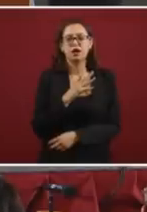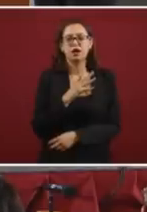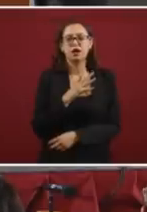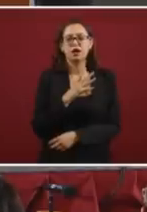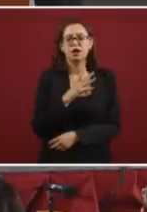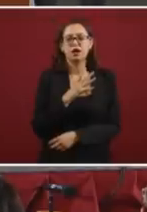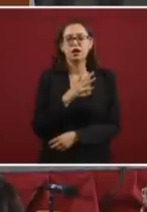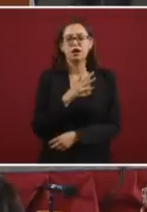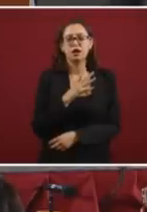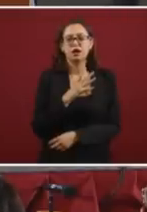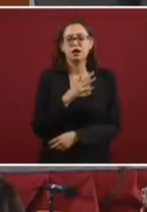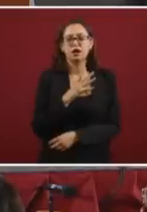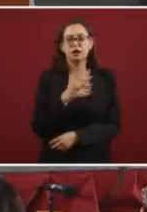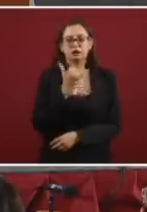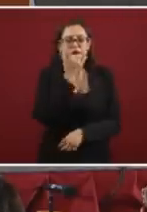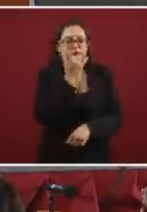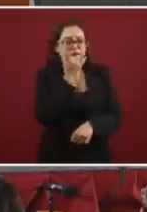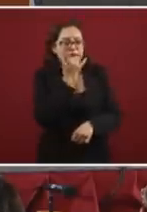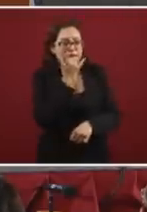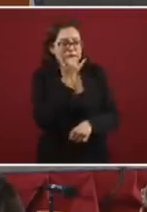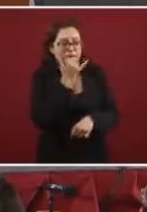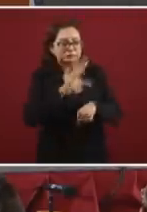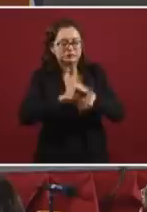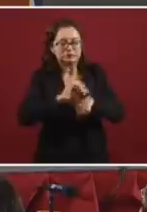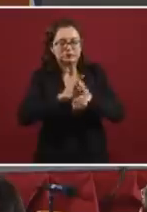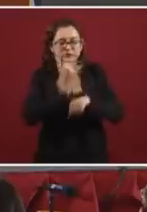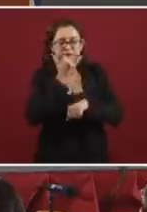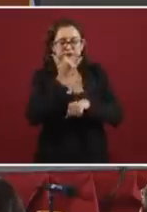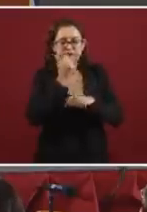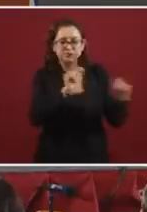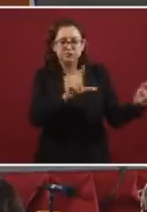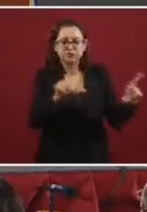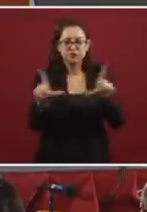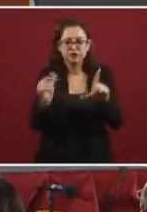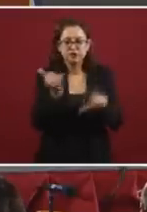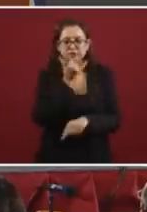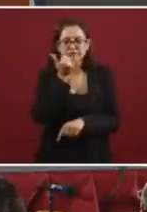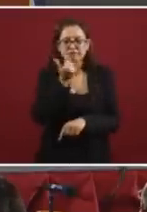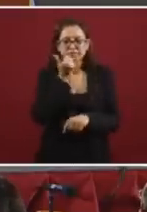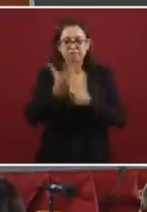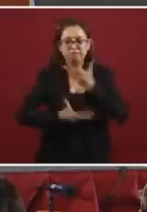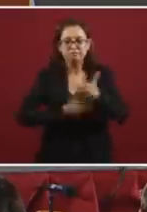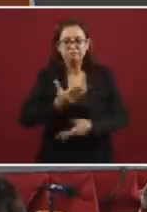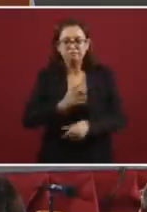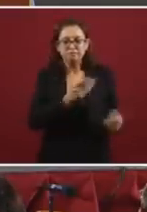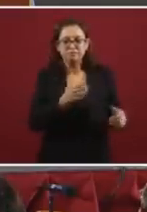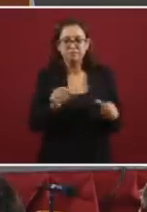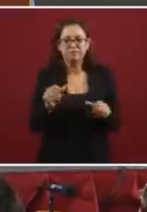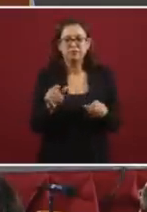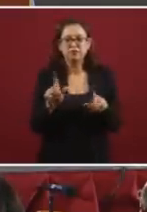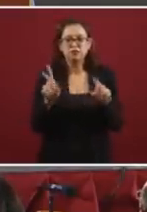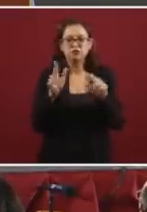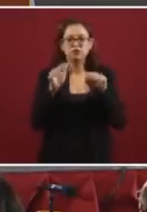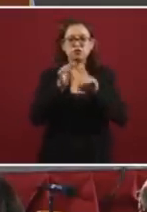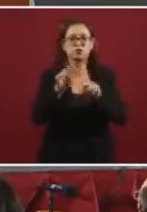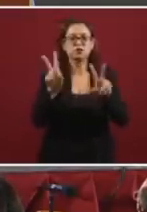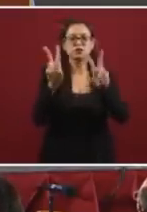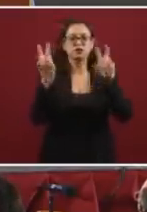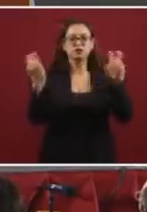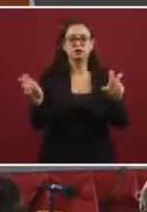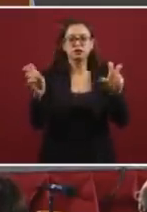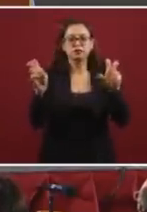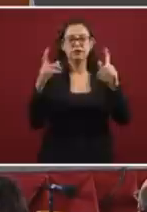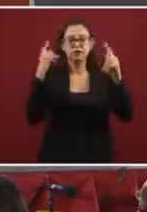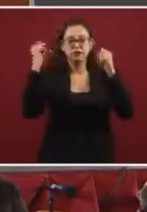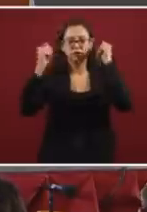brevemente nada más les comento porque estaba encabezado con la otra en materia de turismo